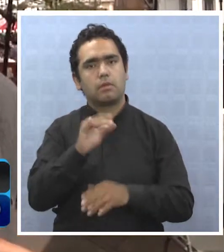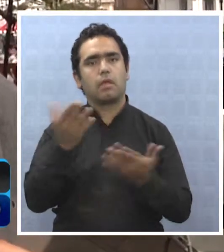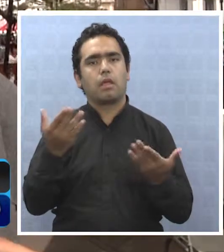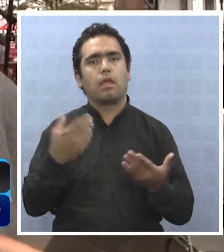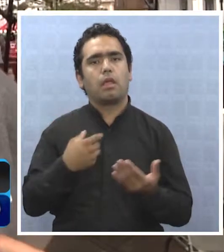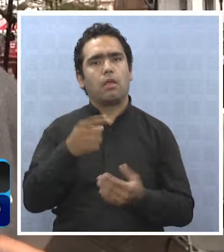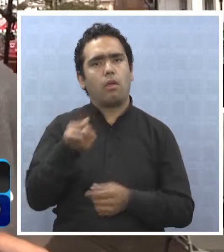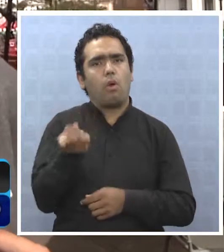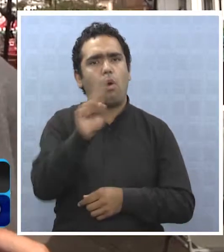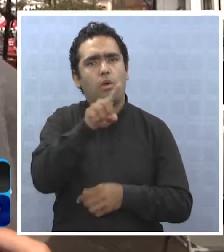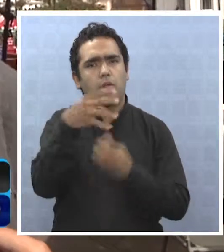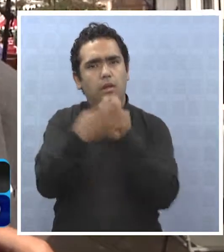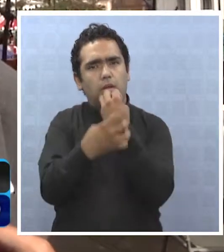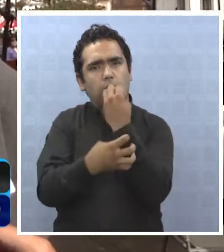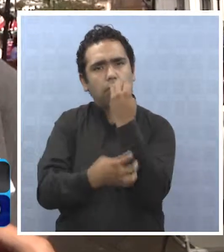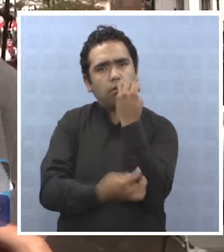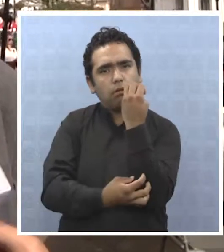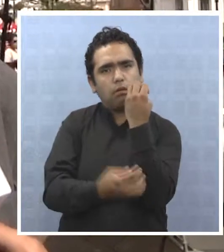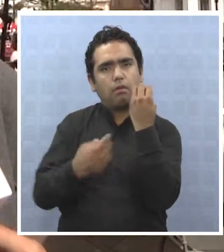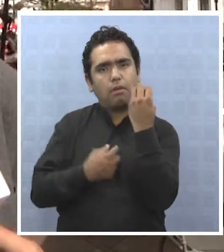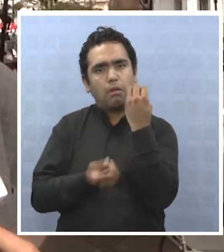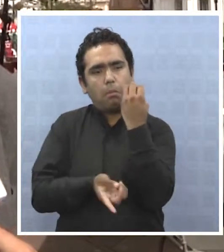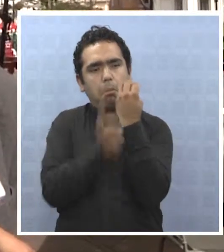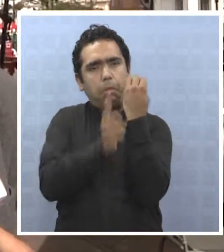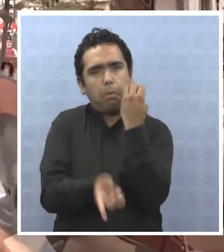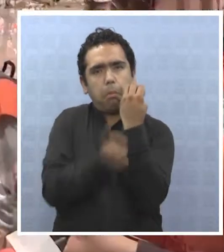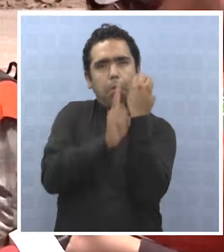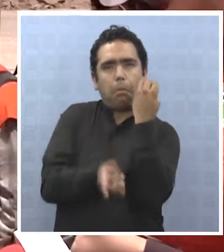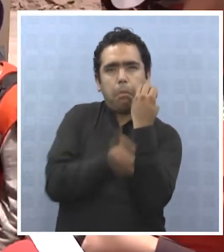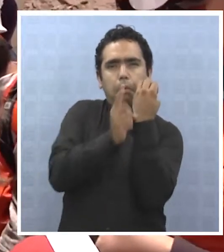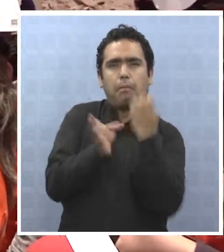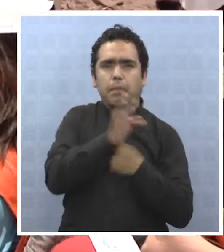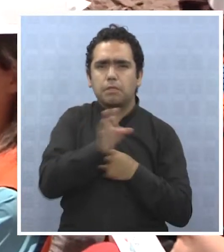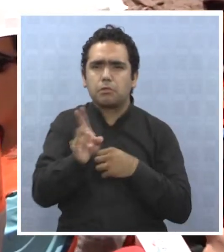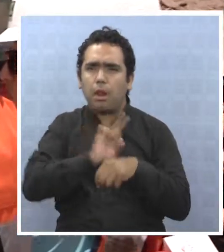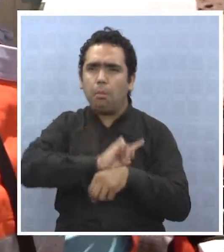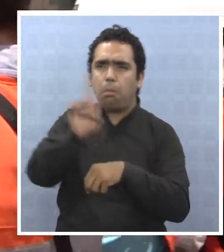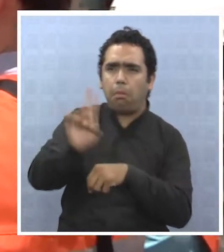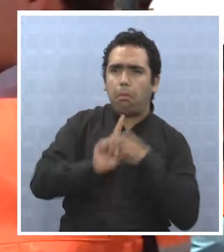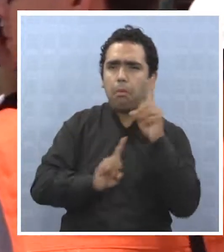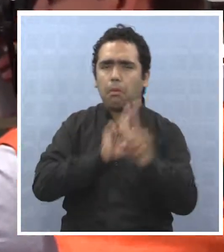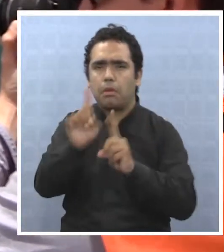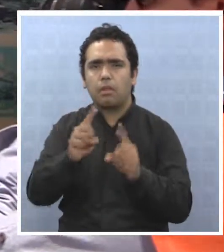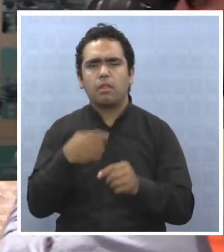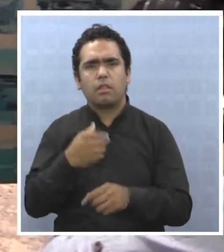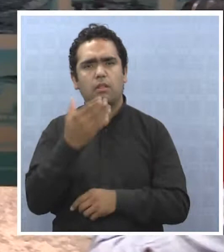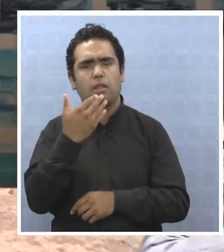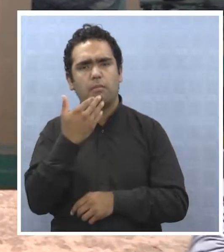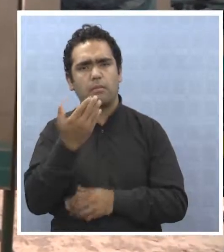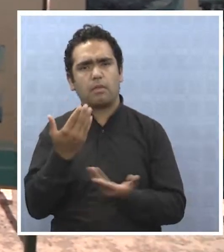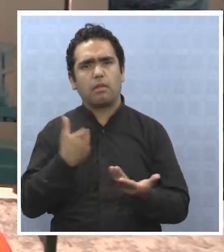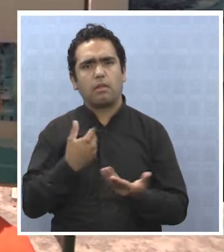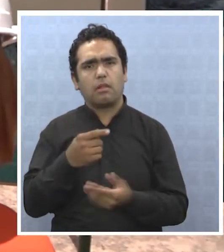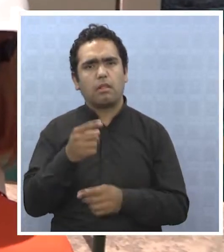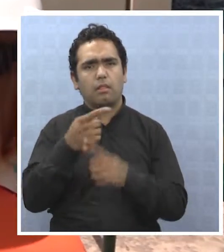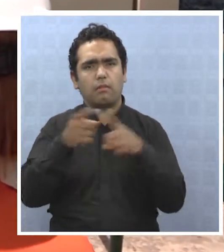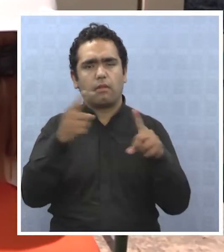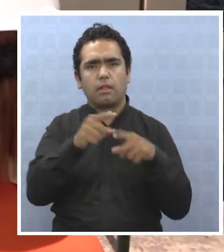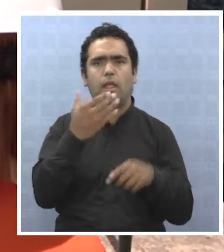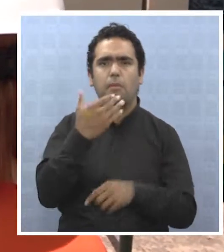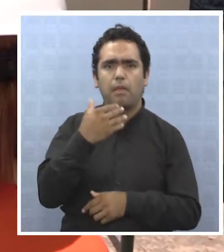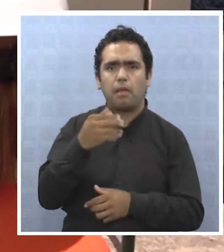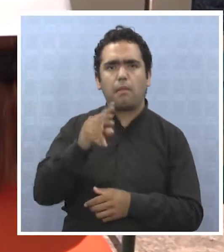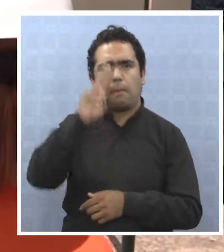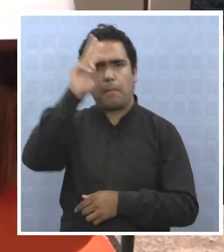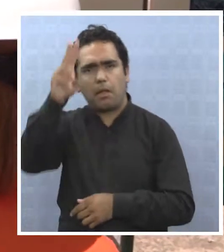con trabajadores que vienen de otras regiones del país, no en la zona de Tarapacá. Hasta Rancagua han llegado a buscar gente, y hasta zonas como Bolivia, Perú,